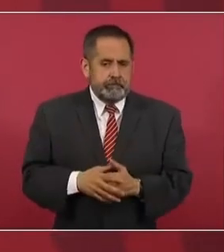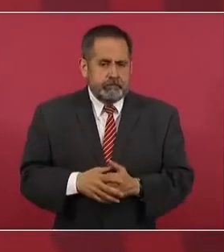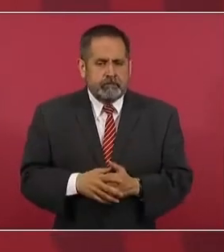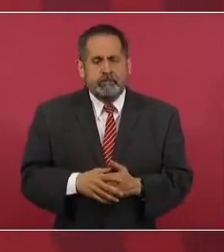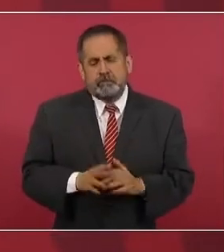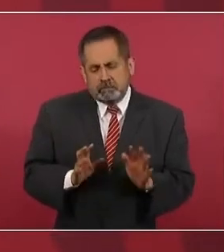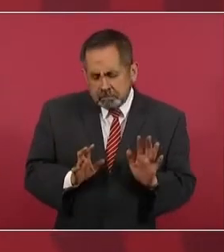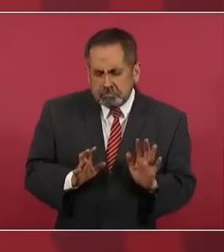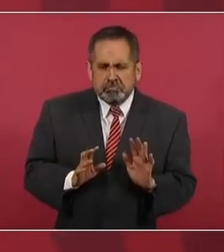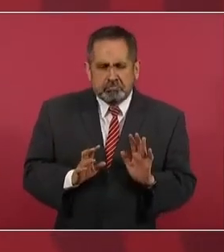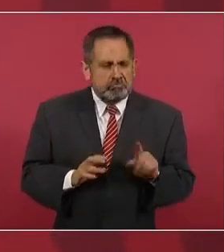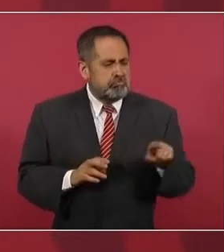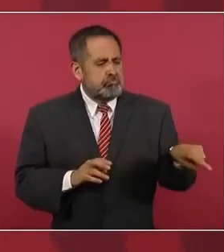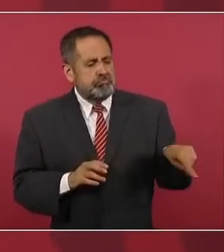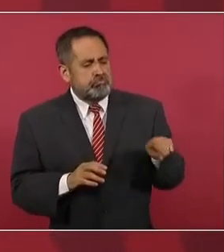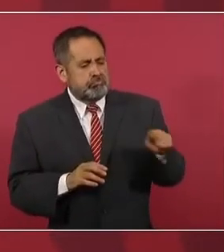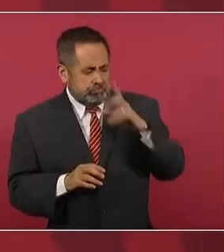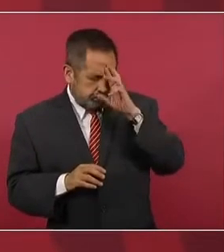respetable